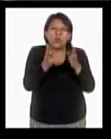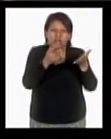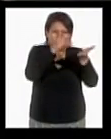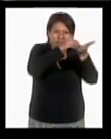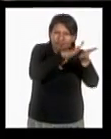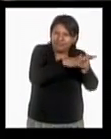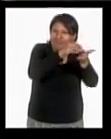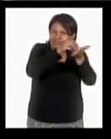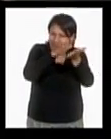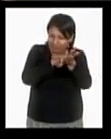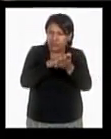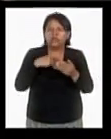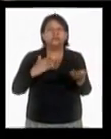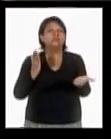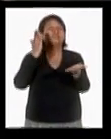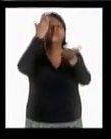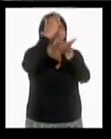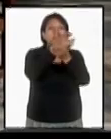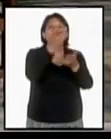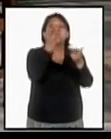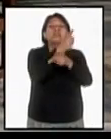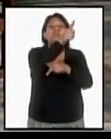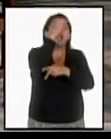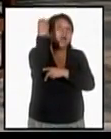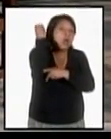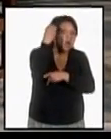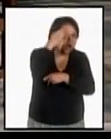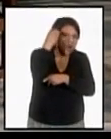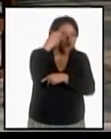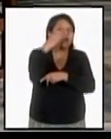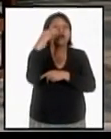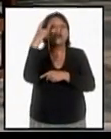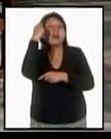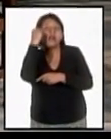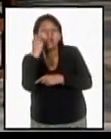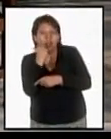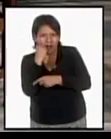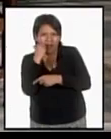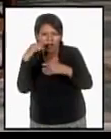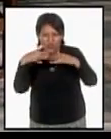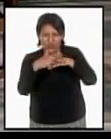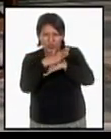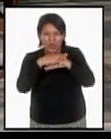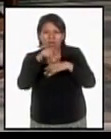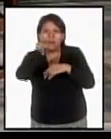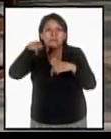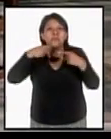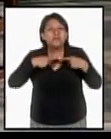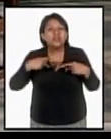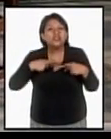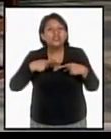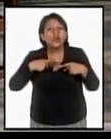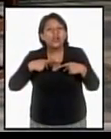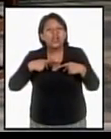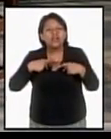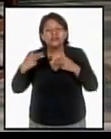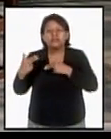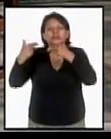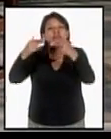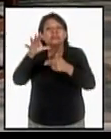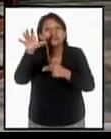que ocurría en la costa de Guerrero, en las costas de Oaxaca, con las personas afrodescendientes, pero yo te pregunto